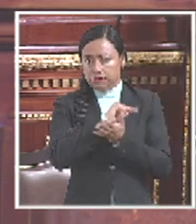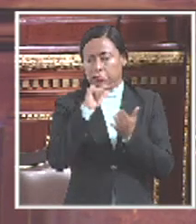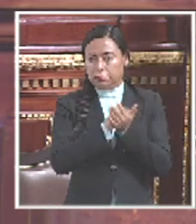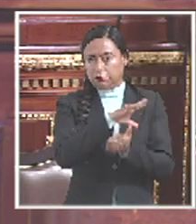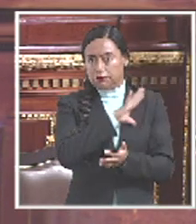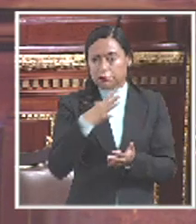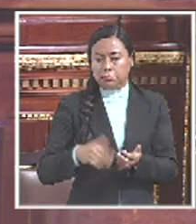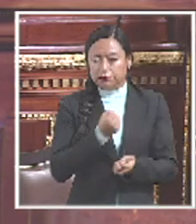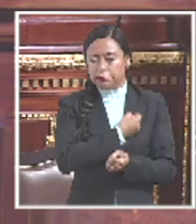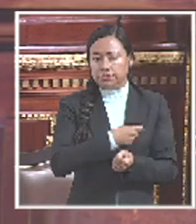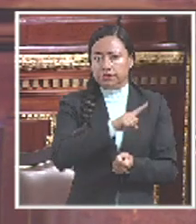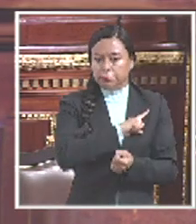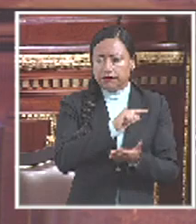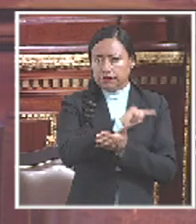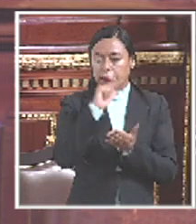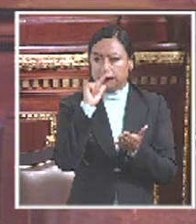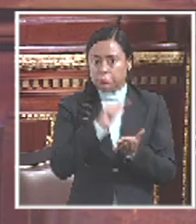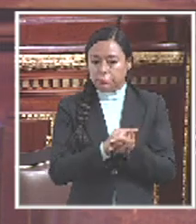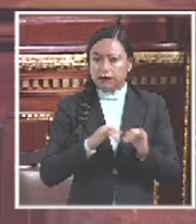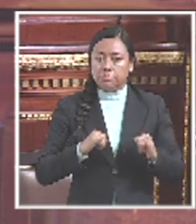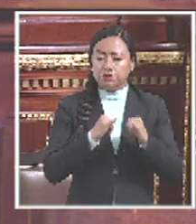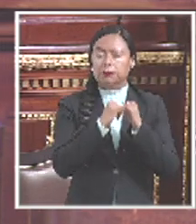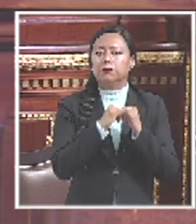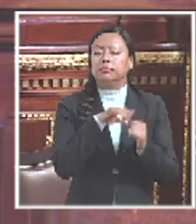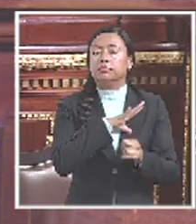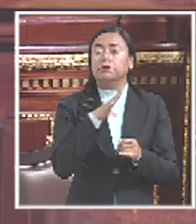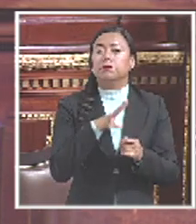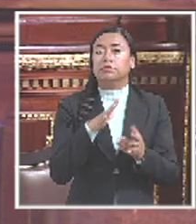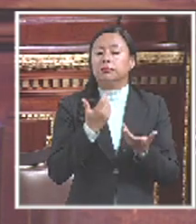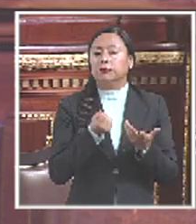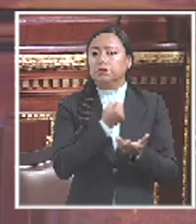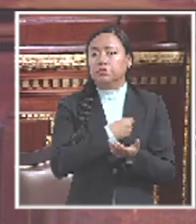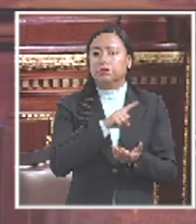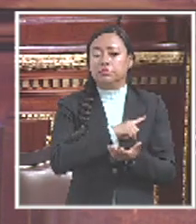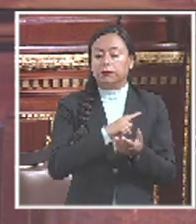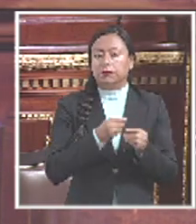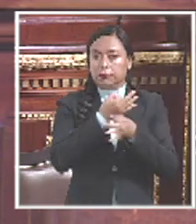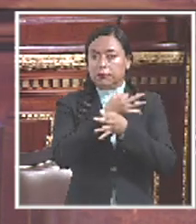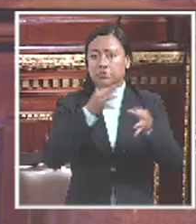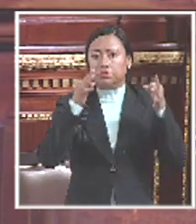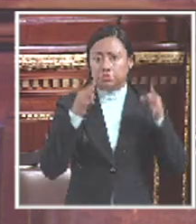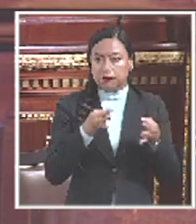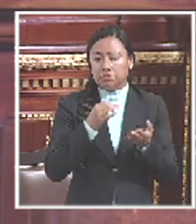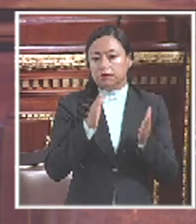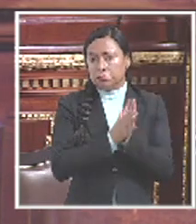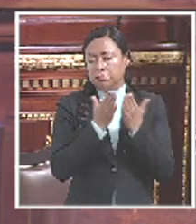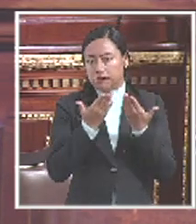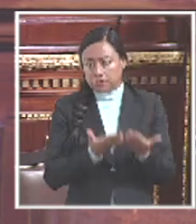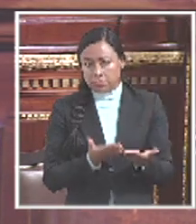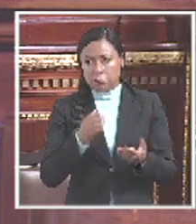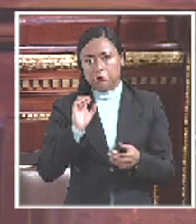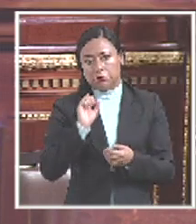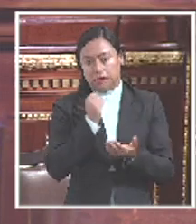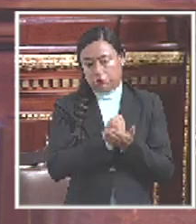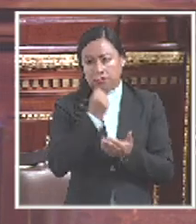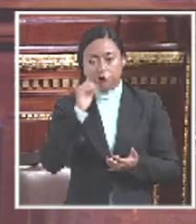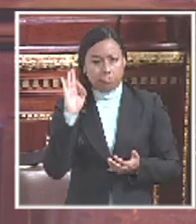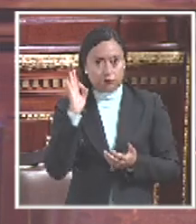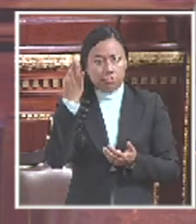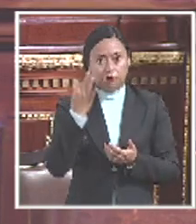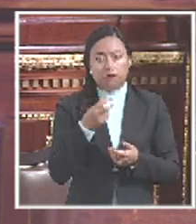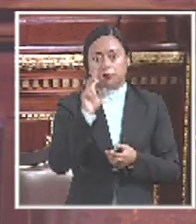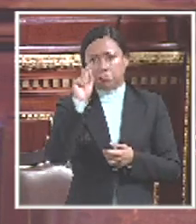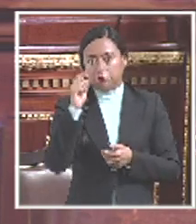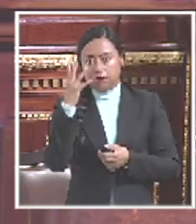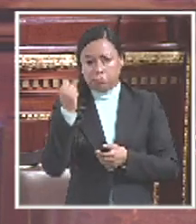la Ley de Institutos Nacionales de Salud, publicado en el Diario Oficial de la Federación el 29 de noviembre del año pasado. Por su